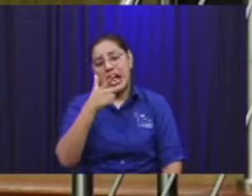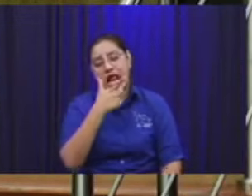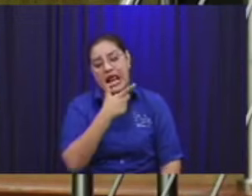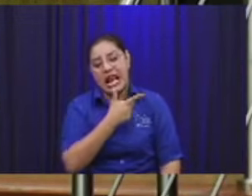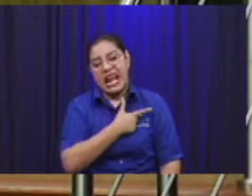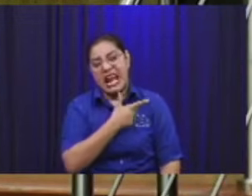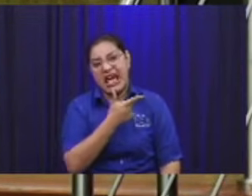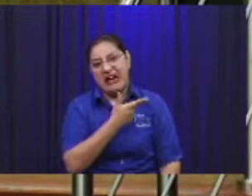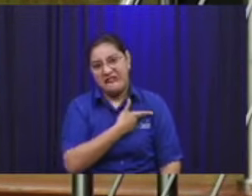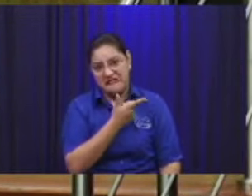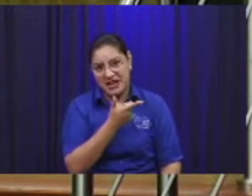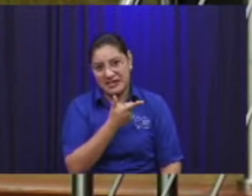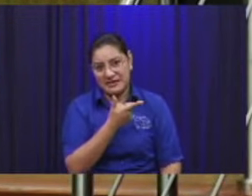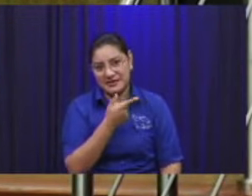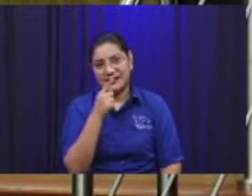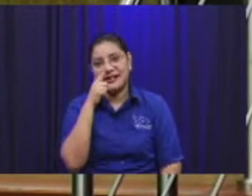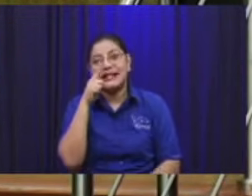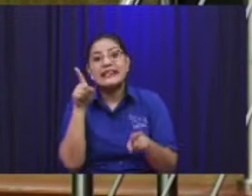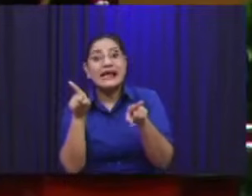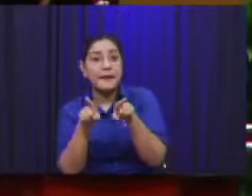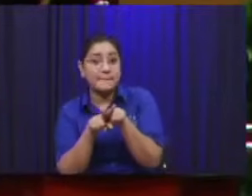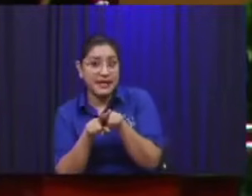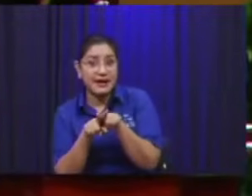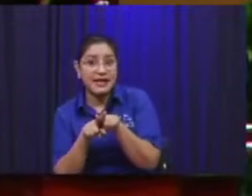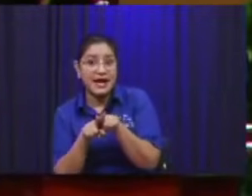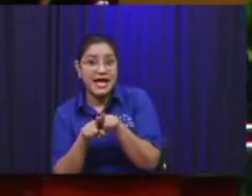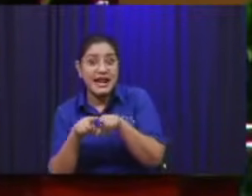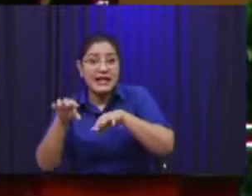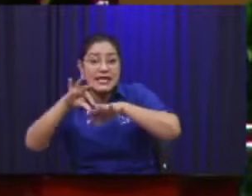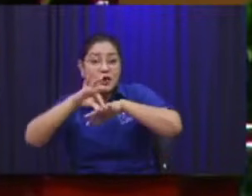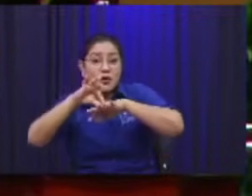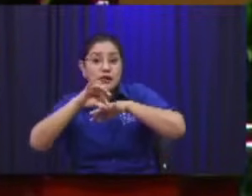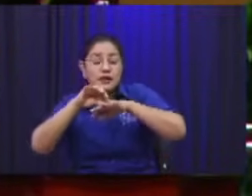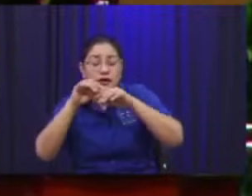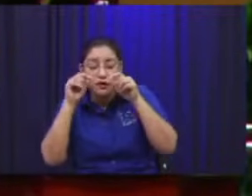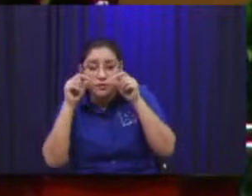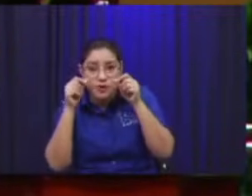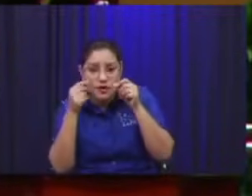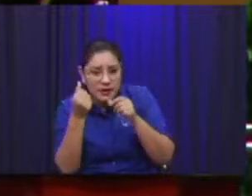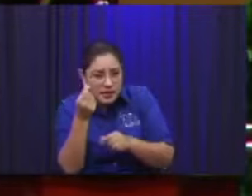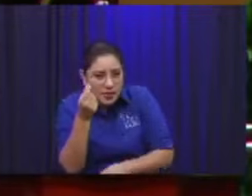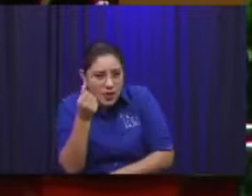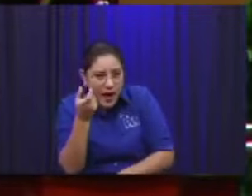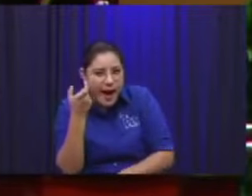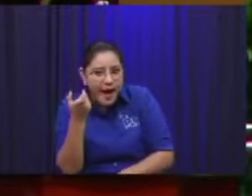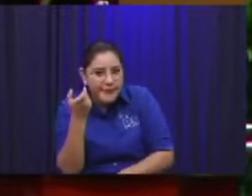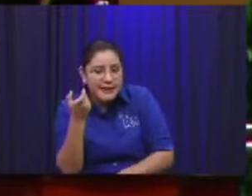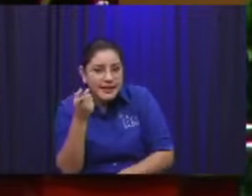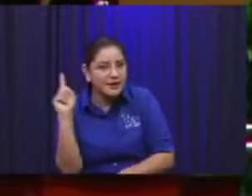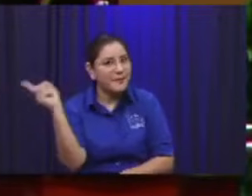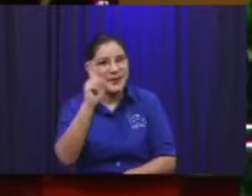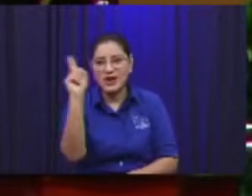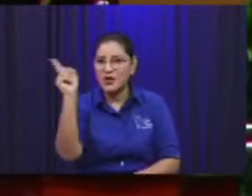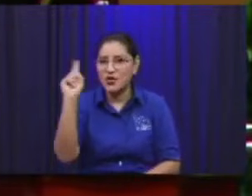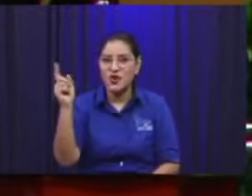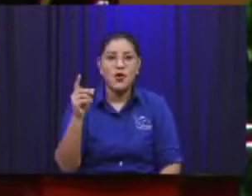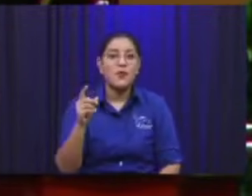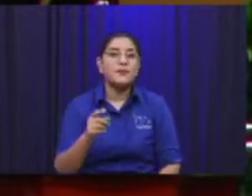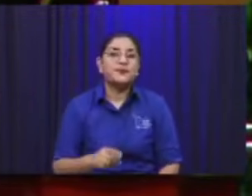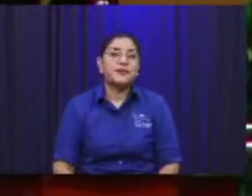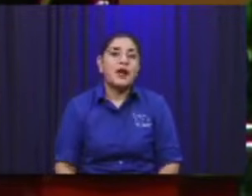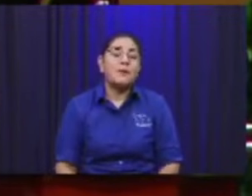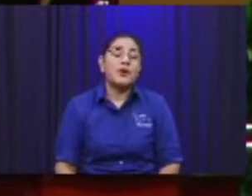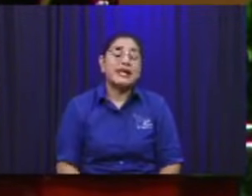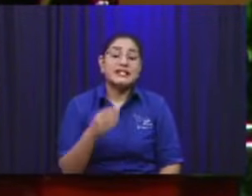les fueron los ojos se le hicieron signos de dólares en los ojos pero a él no le dieron este tipo de anillo porque éste